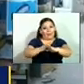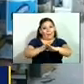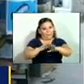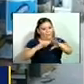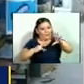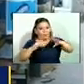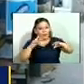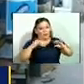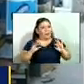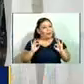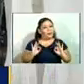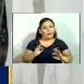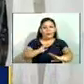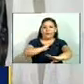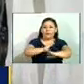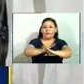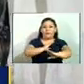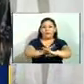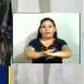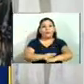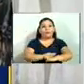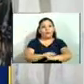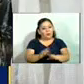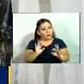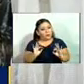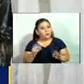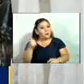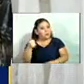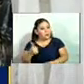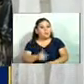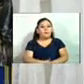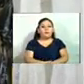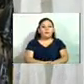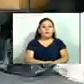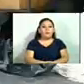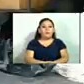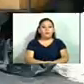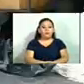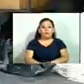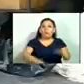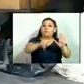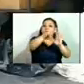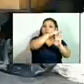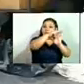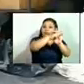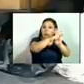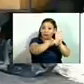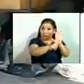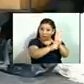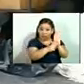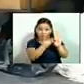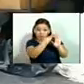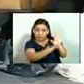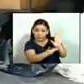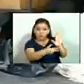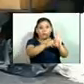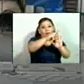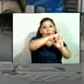Es prevención, está bien con las normativas y los reglamentos